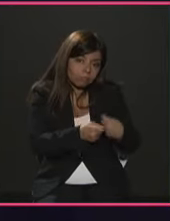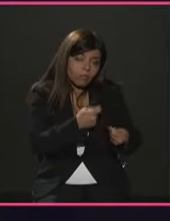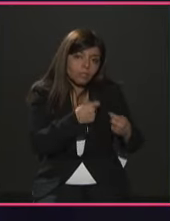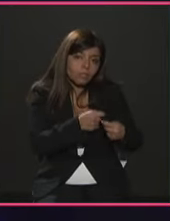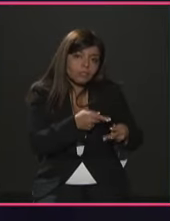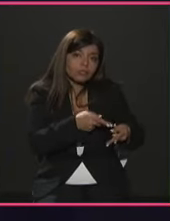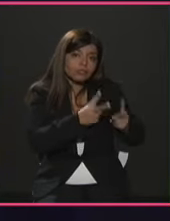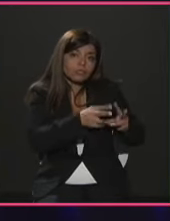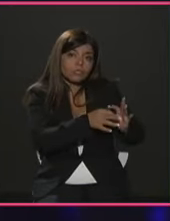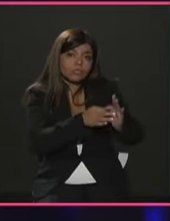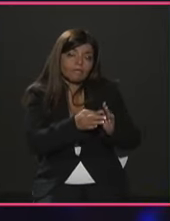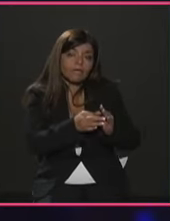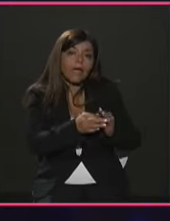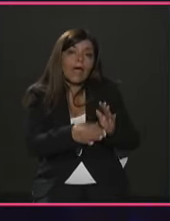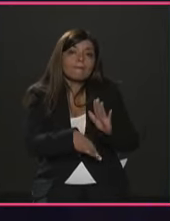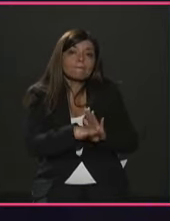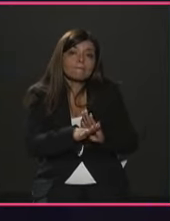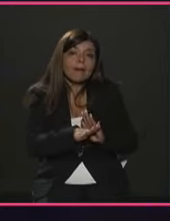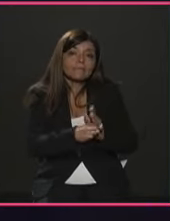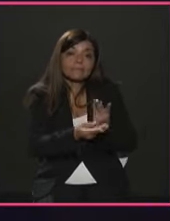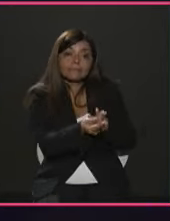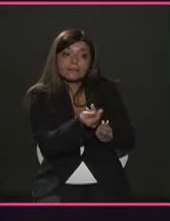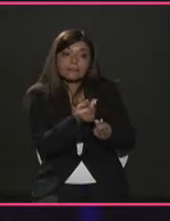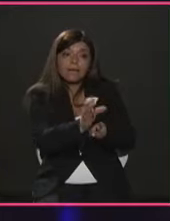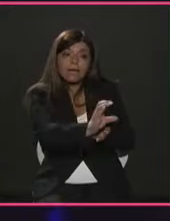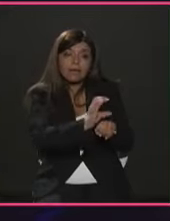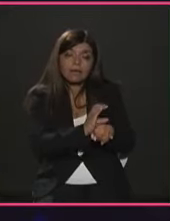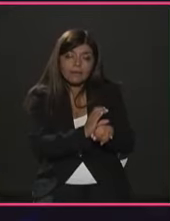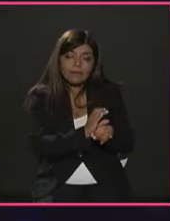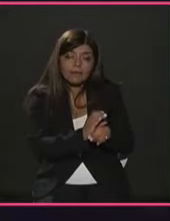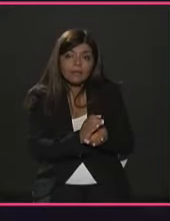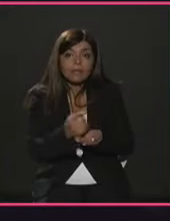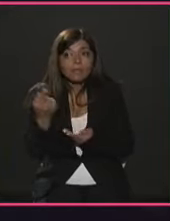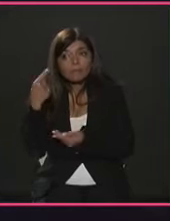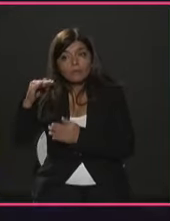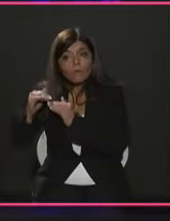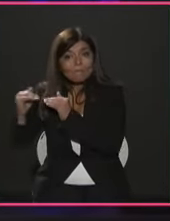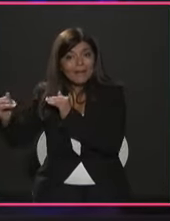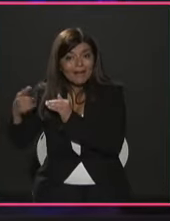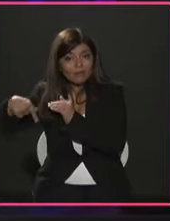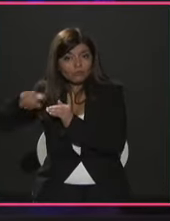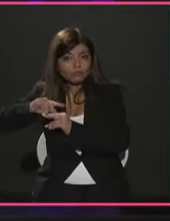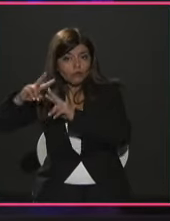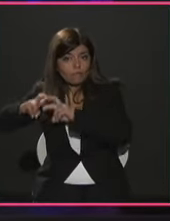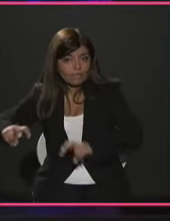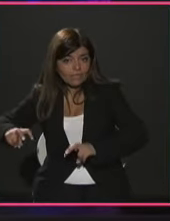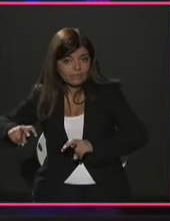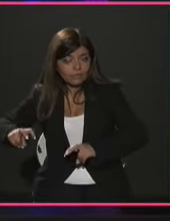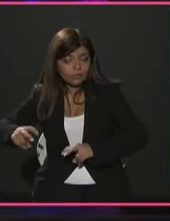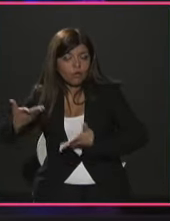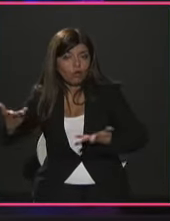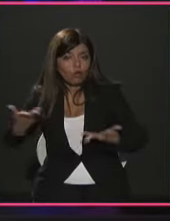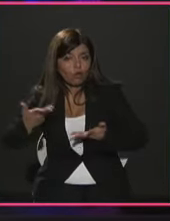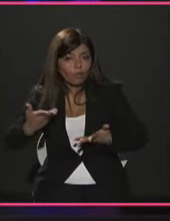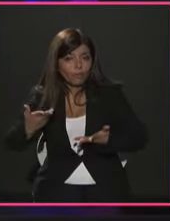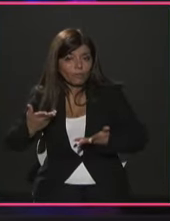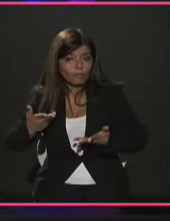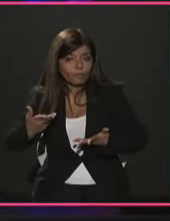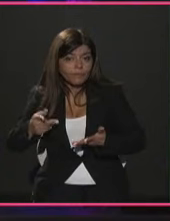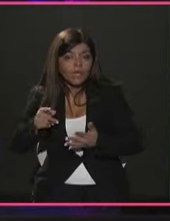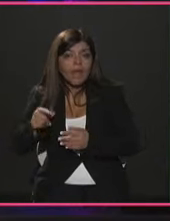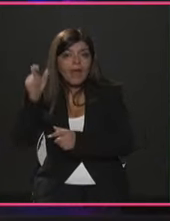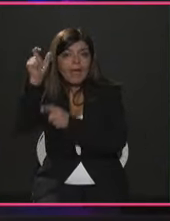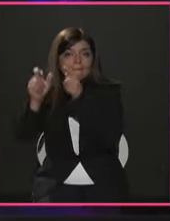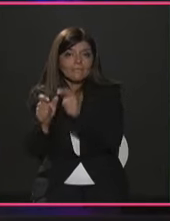de hacer el mayor número de ganancia y para poder obtener eso la idea fue empezando con los